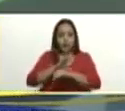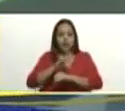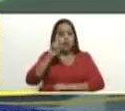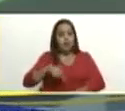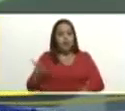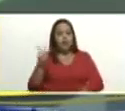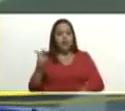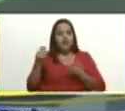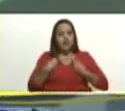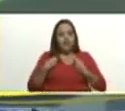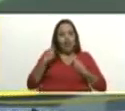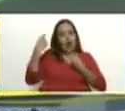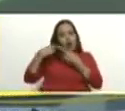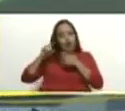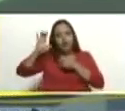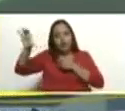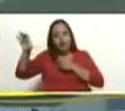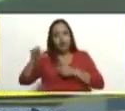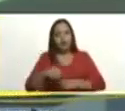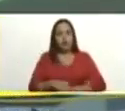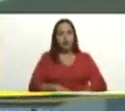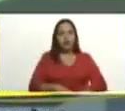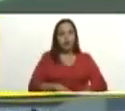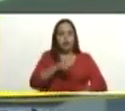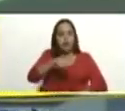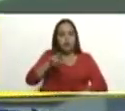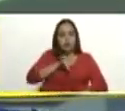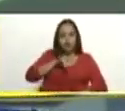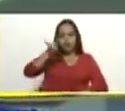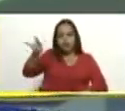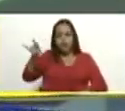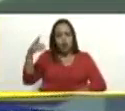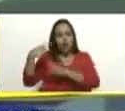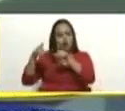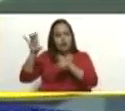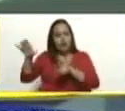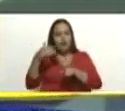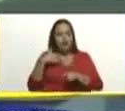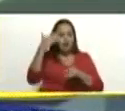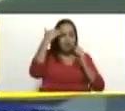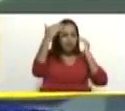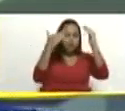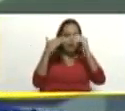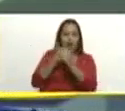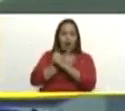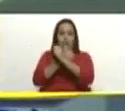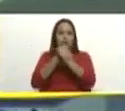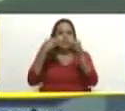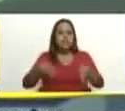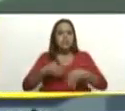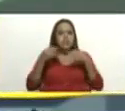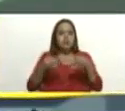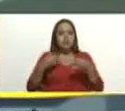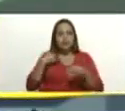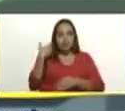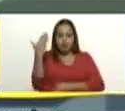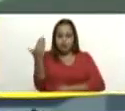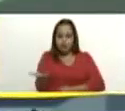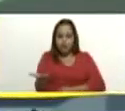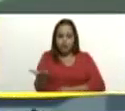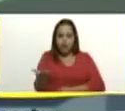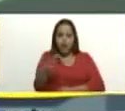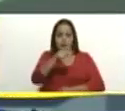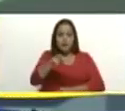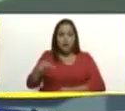venezolanos que viven allá, migrantes venezolanos, y les envío desde aquí un saludo de amor y siempre nuestra mano extendida al